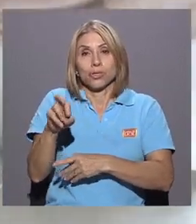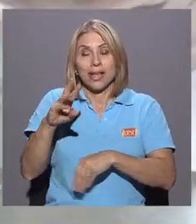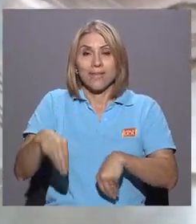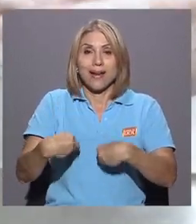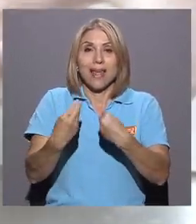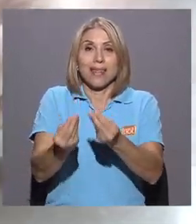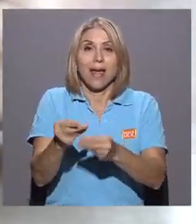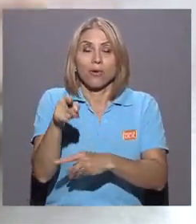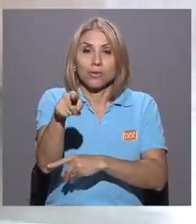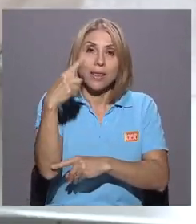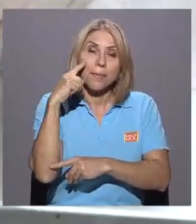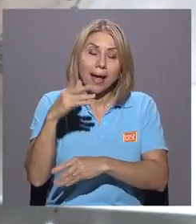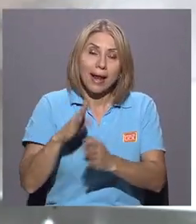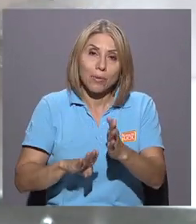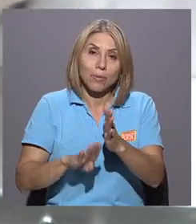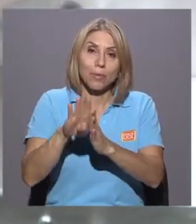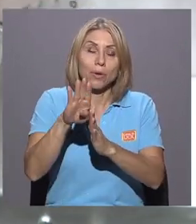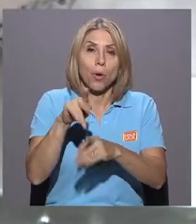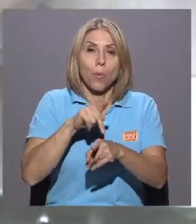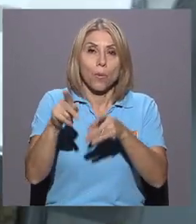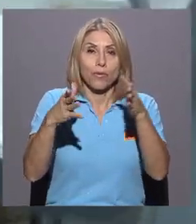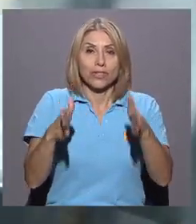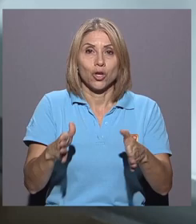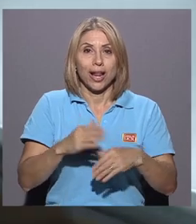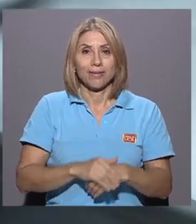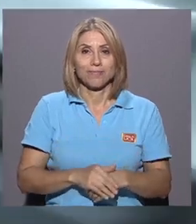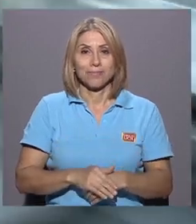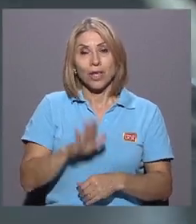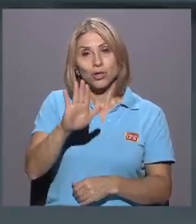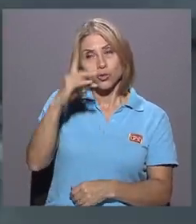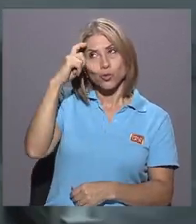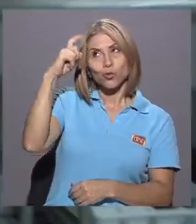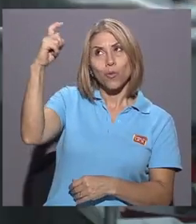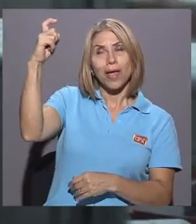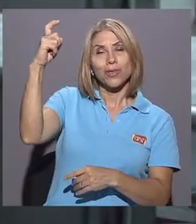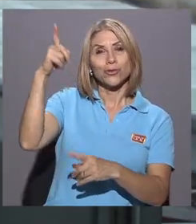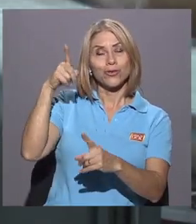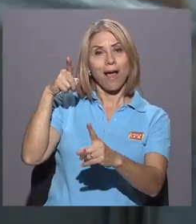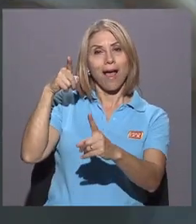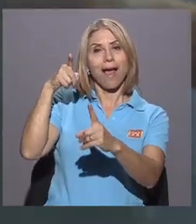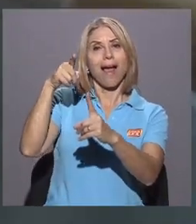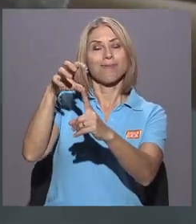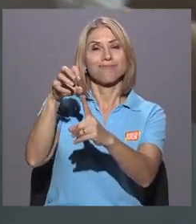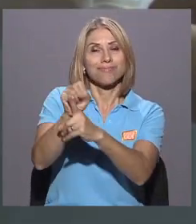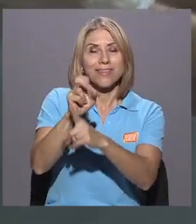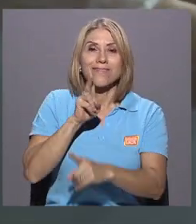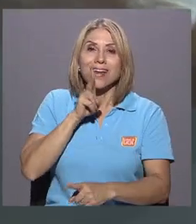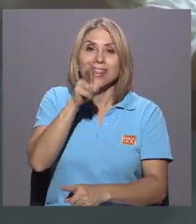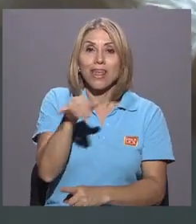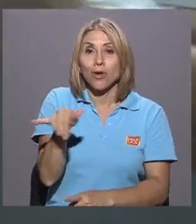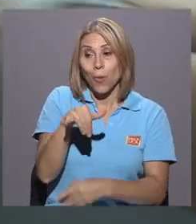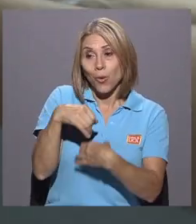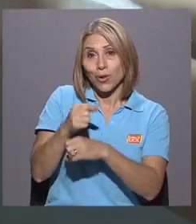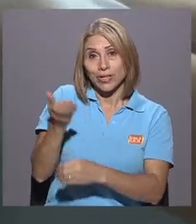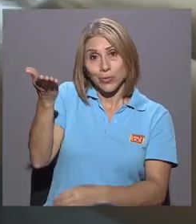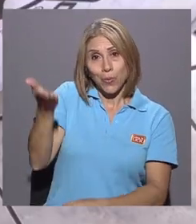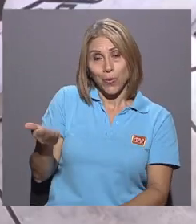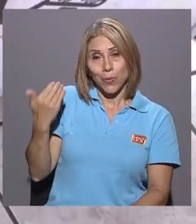como profesional. A hacer sus sueños realidad, como lo hizo Ronald Ramírez.